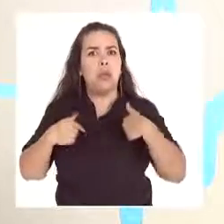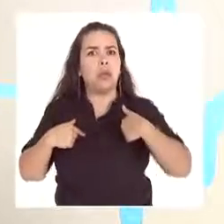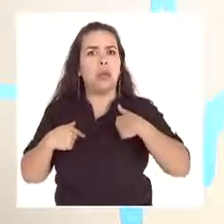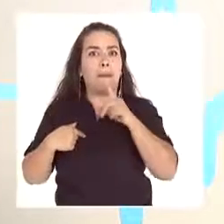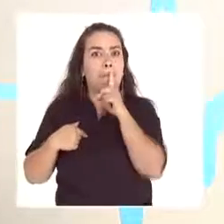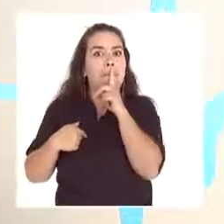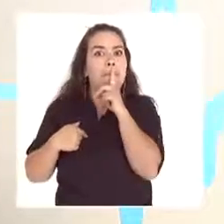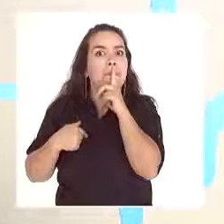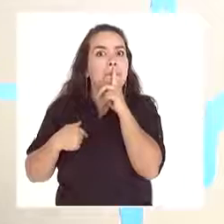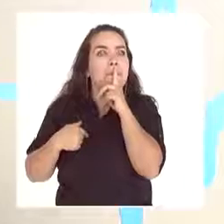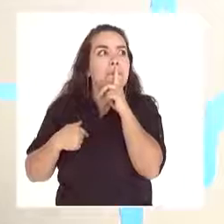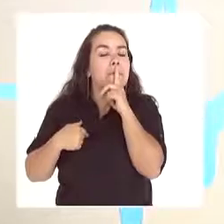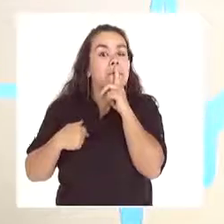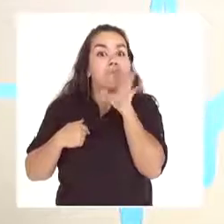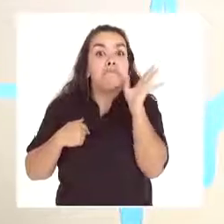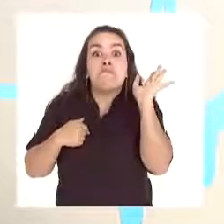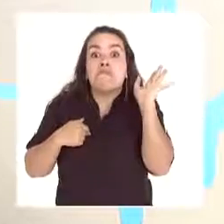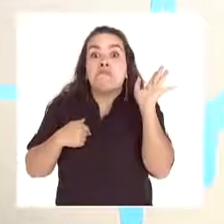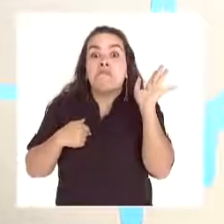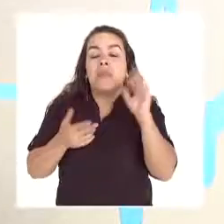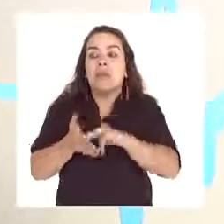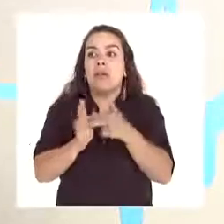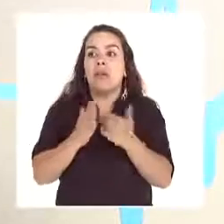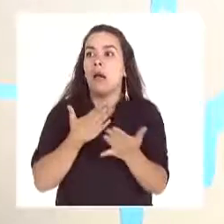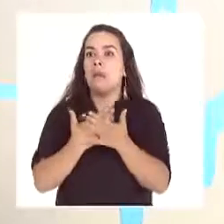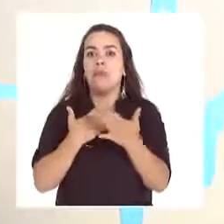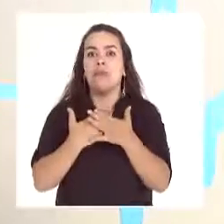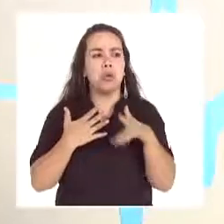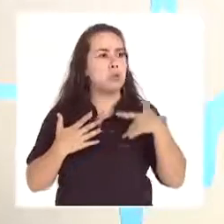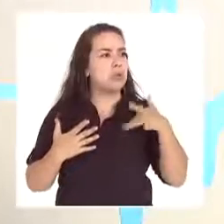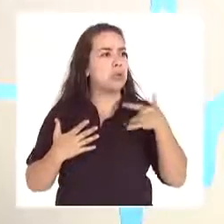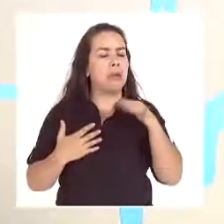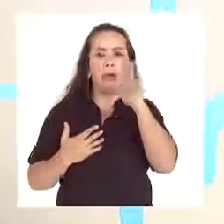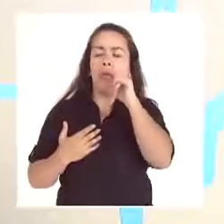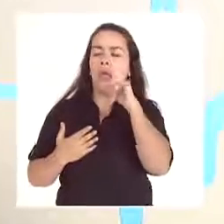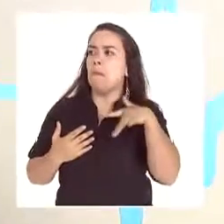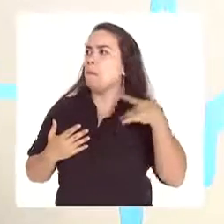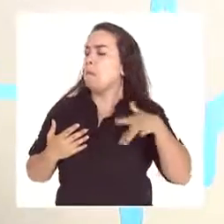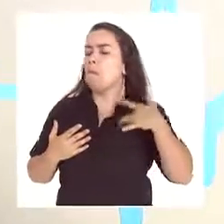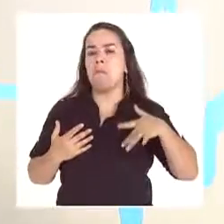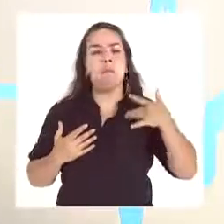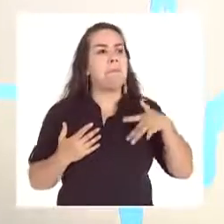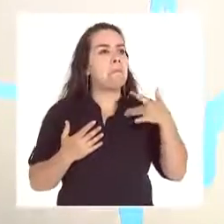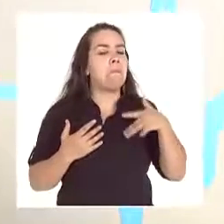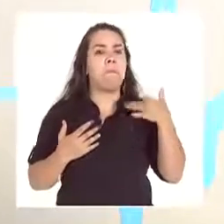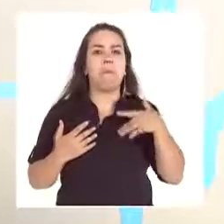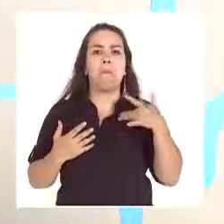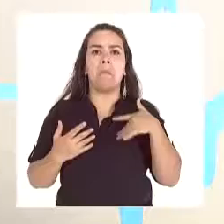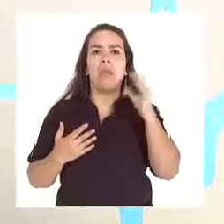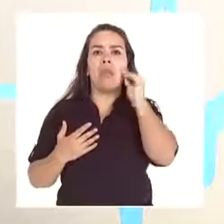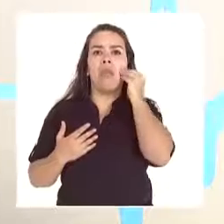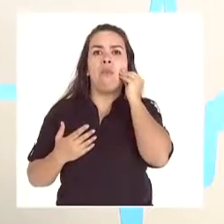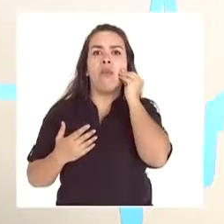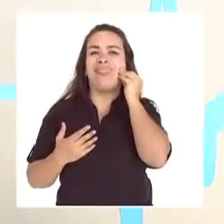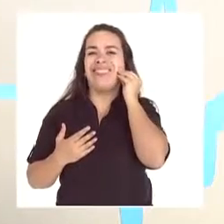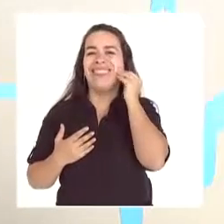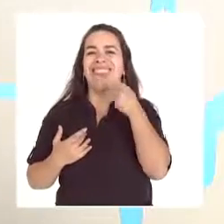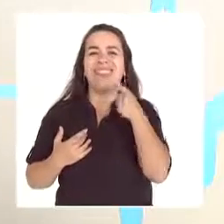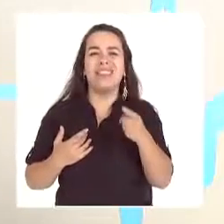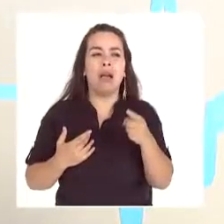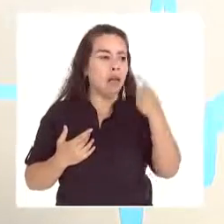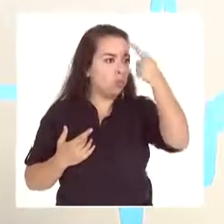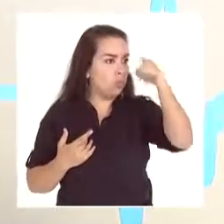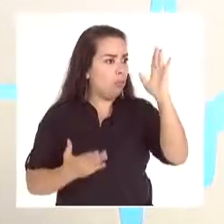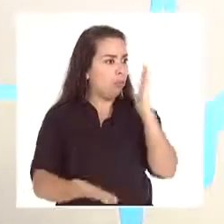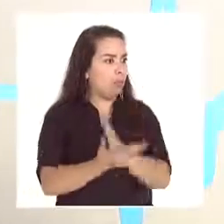calladita. Ella va haciendo daños y daños, y cuando menos piensa, como dicen las abuelitas, se murió de repente,